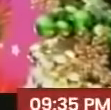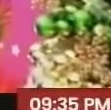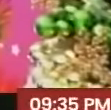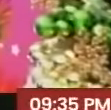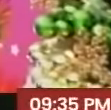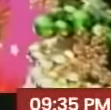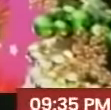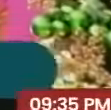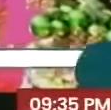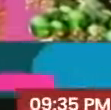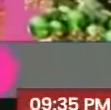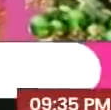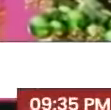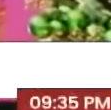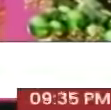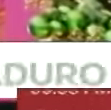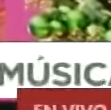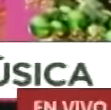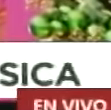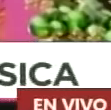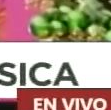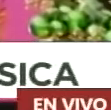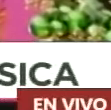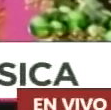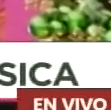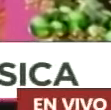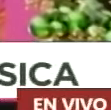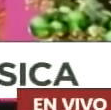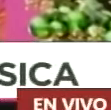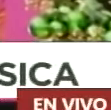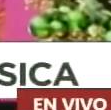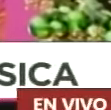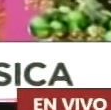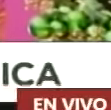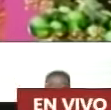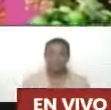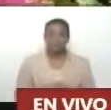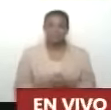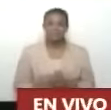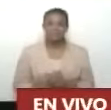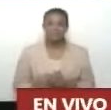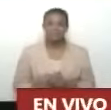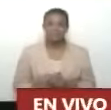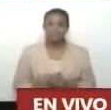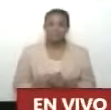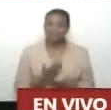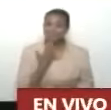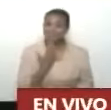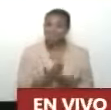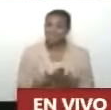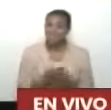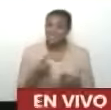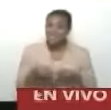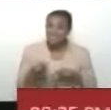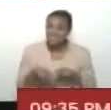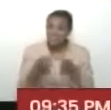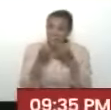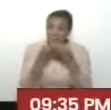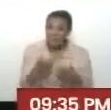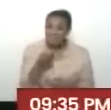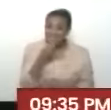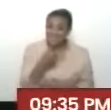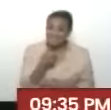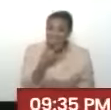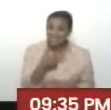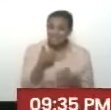La gaita zuliana. Aquí mismo marcaron la pauta ustedes. Con estos niños maravillosos, estas